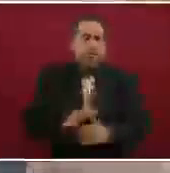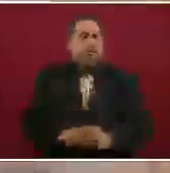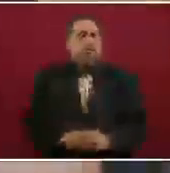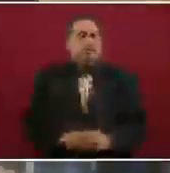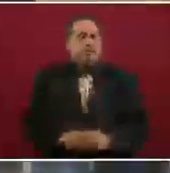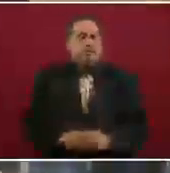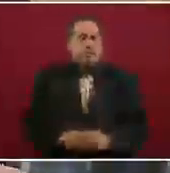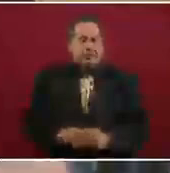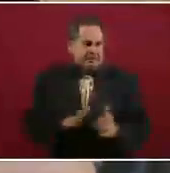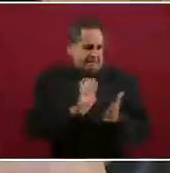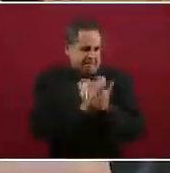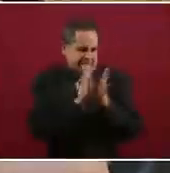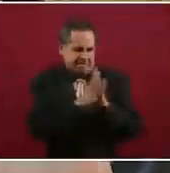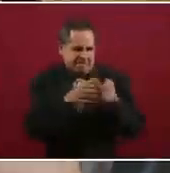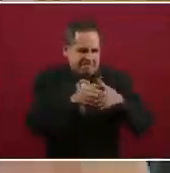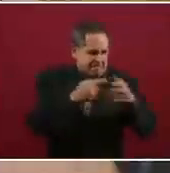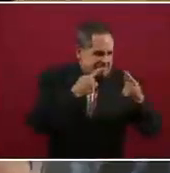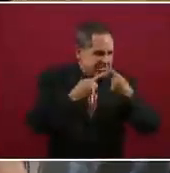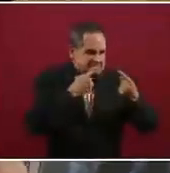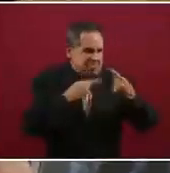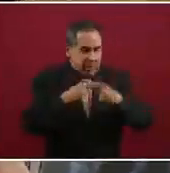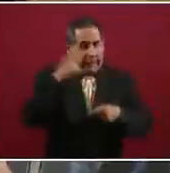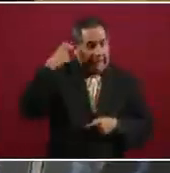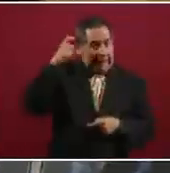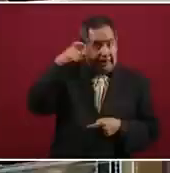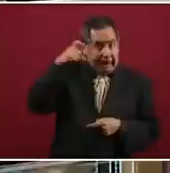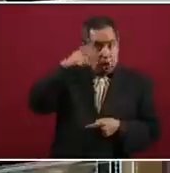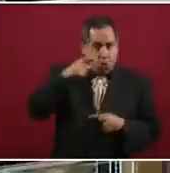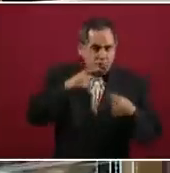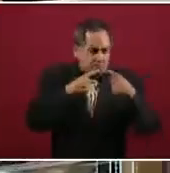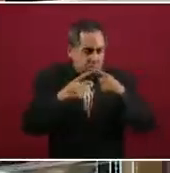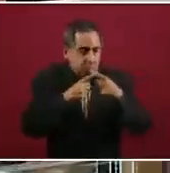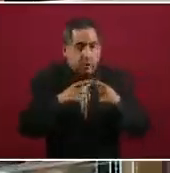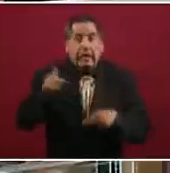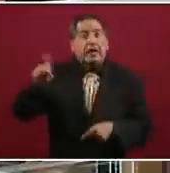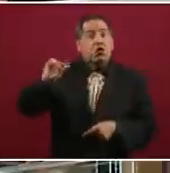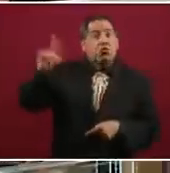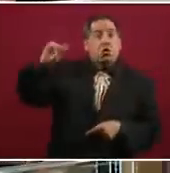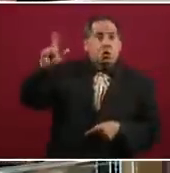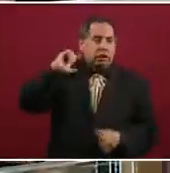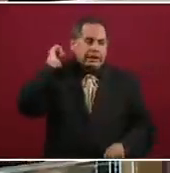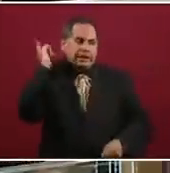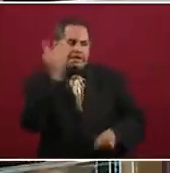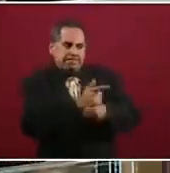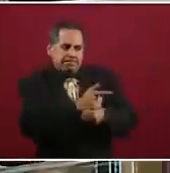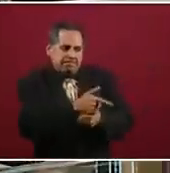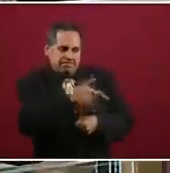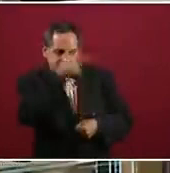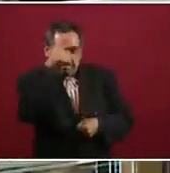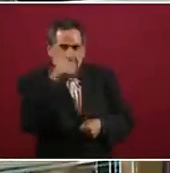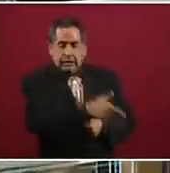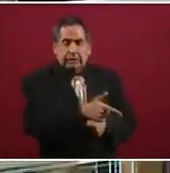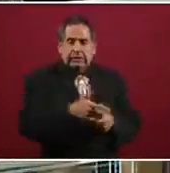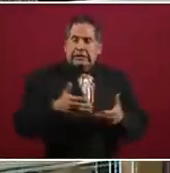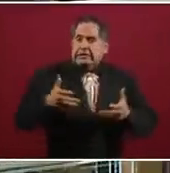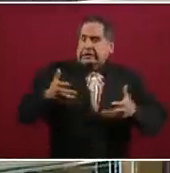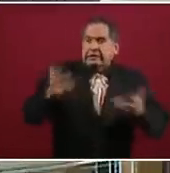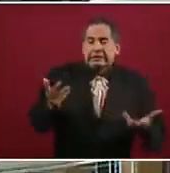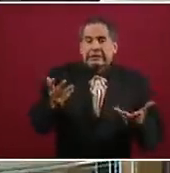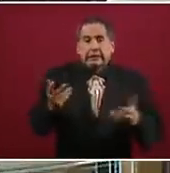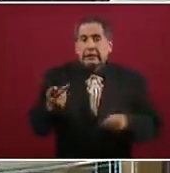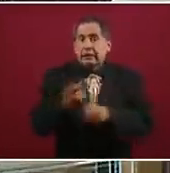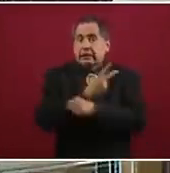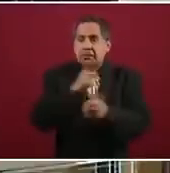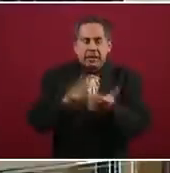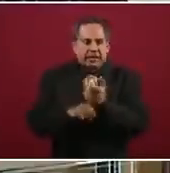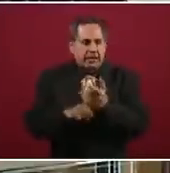Esta conspiración política, la de Querétaro, es descubierta por las autoridades, ¿sí? Y entonces